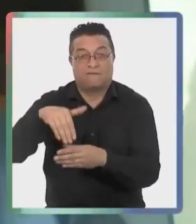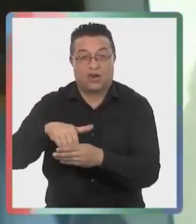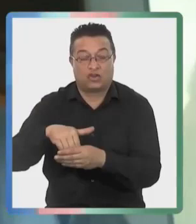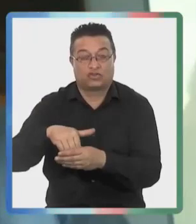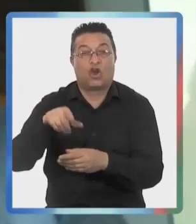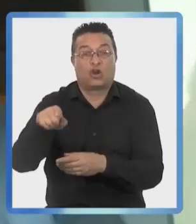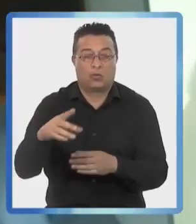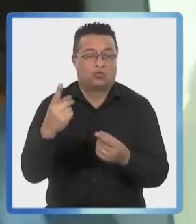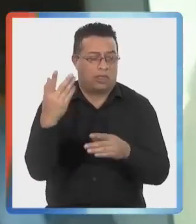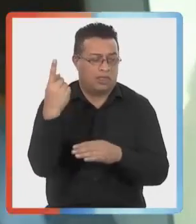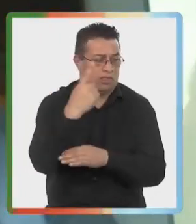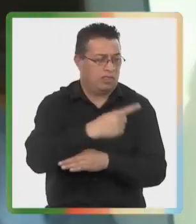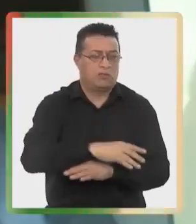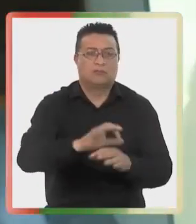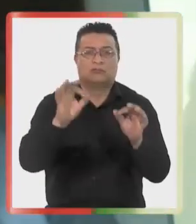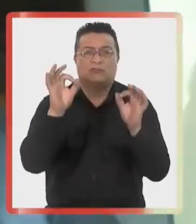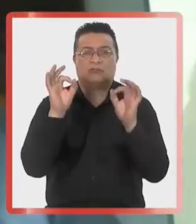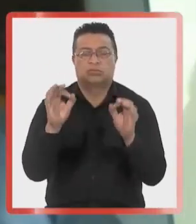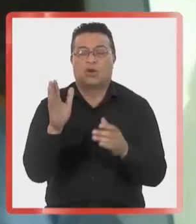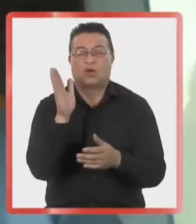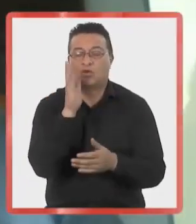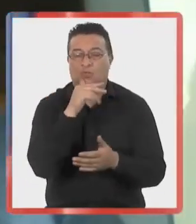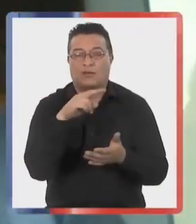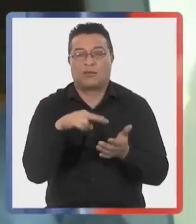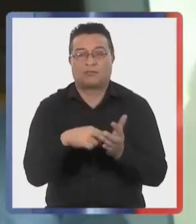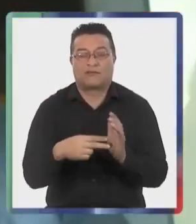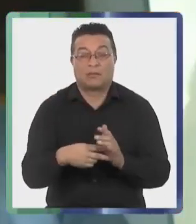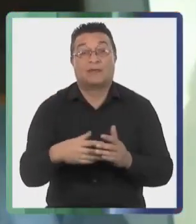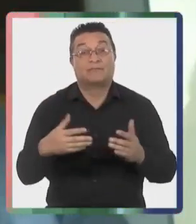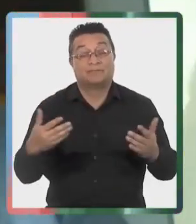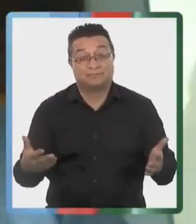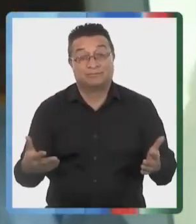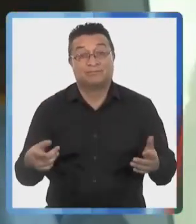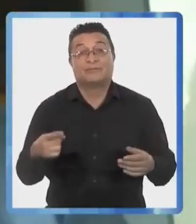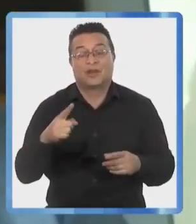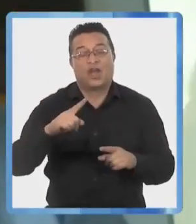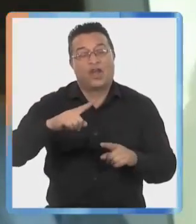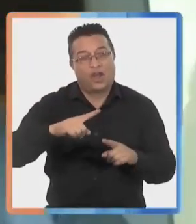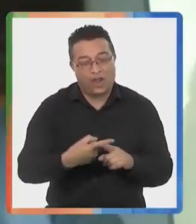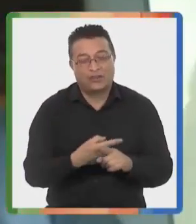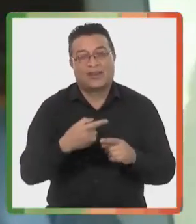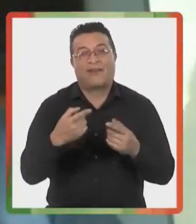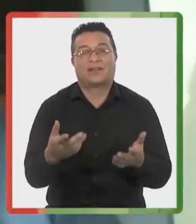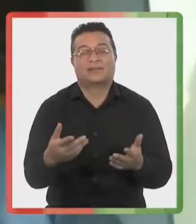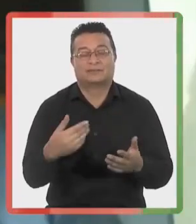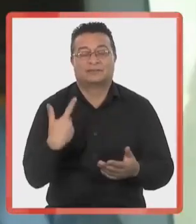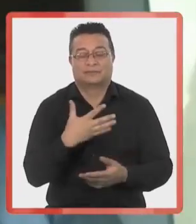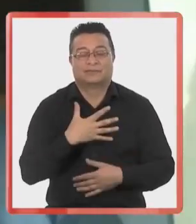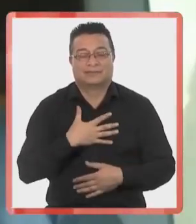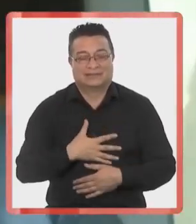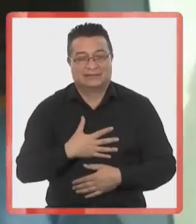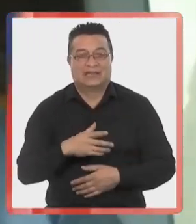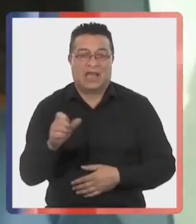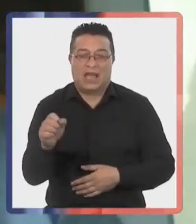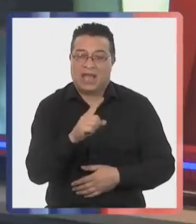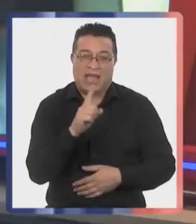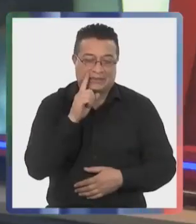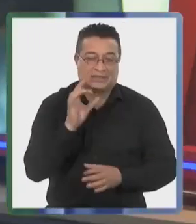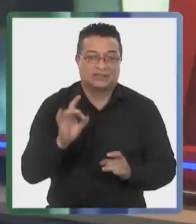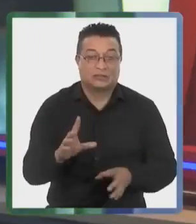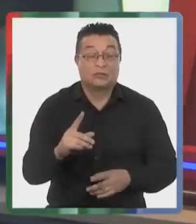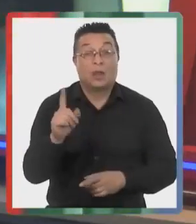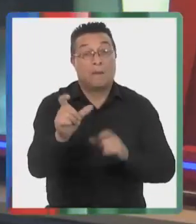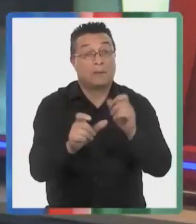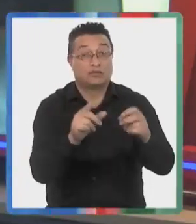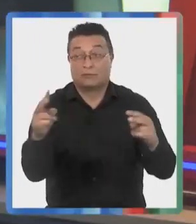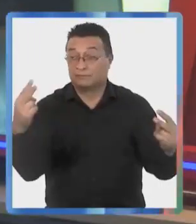jornada fue excelente, digamos, y no hubo ningún problema. Así que, bueno, una vez más, nuestro deseo es que sea así. Y si la